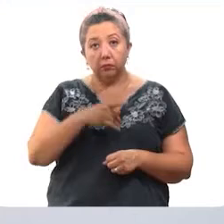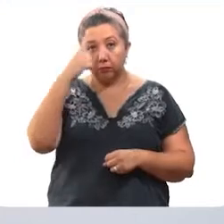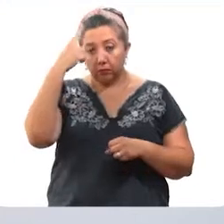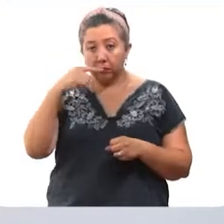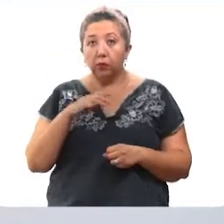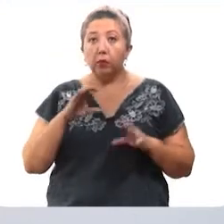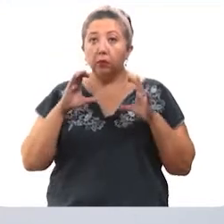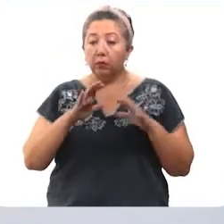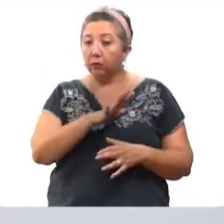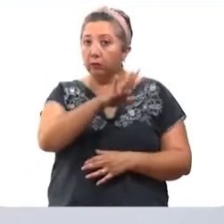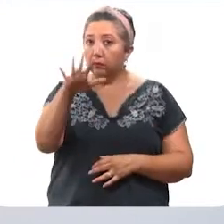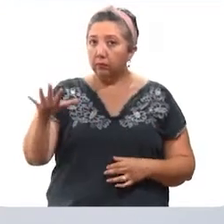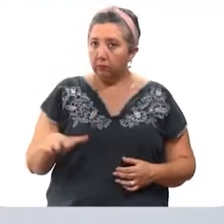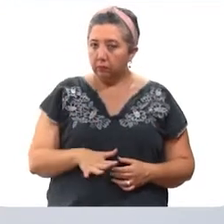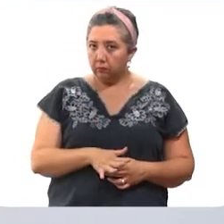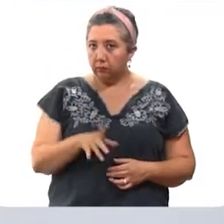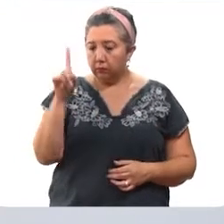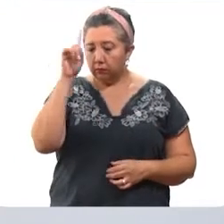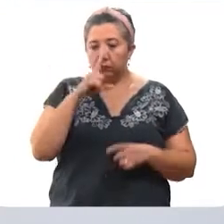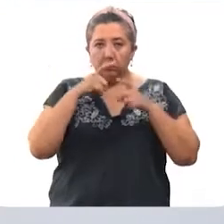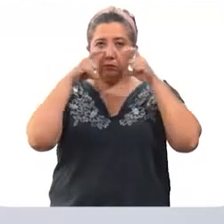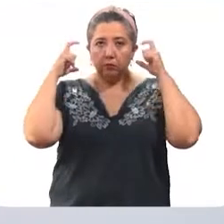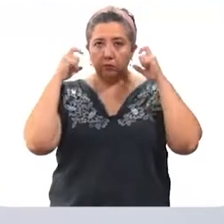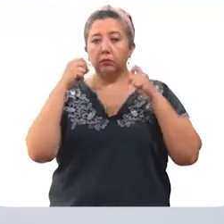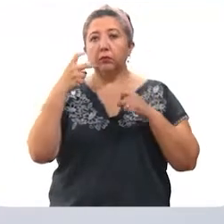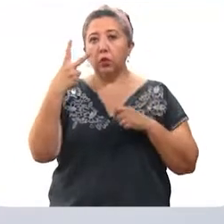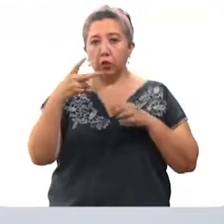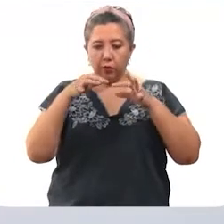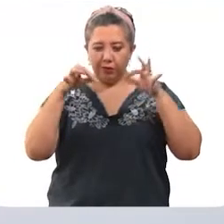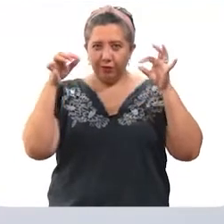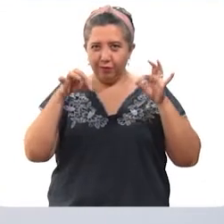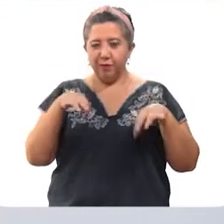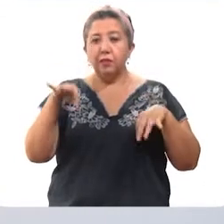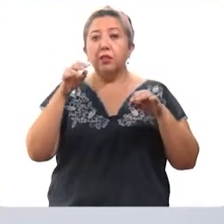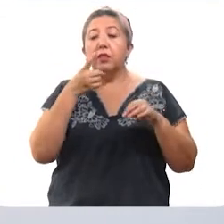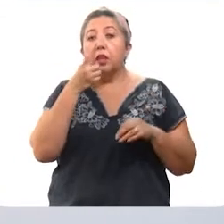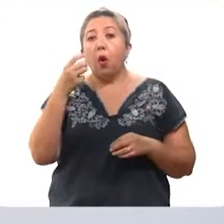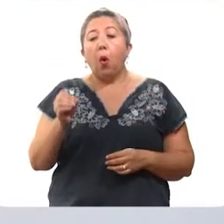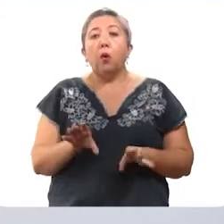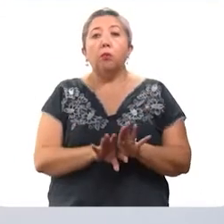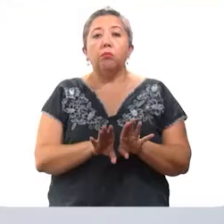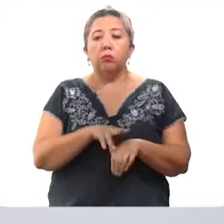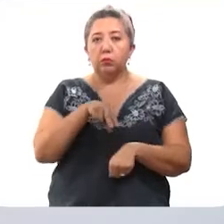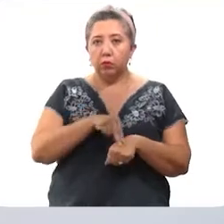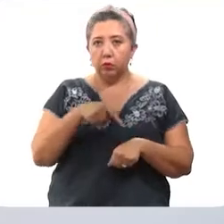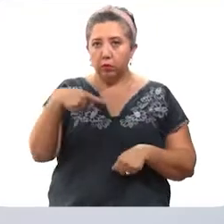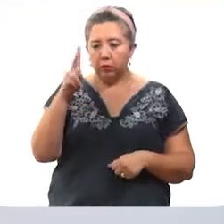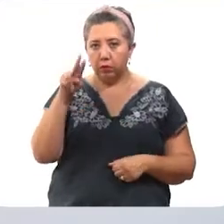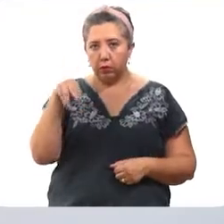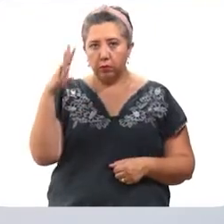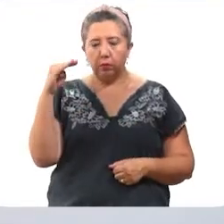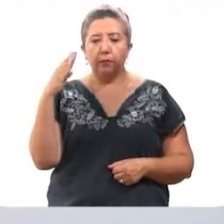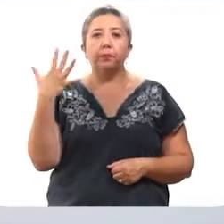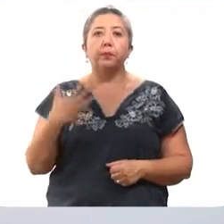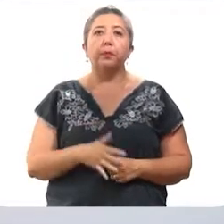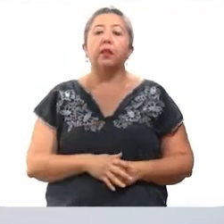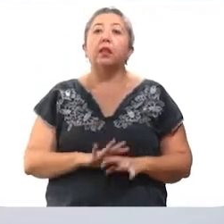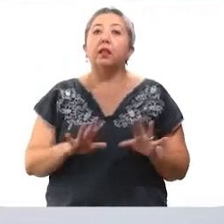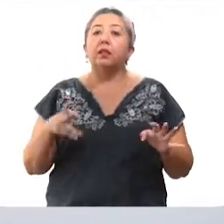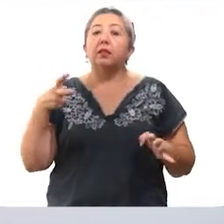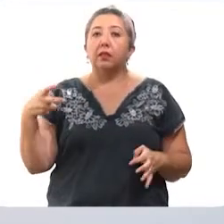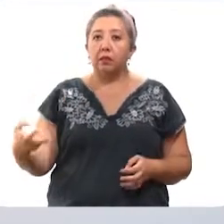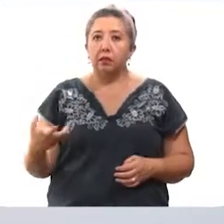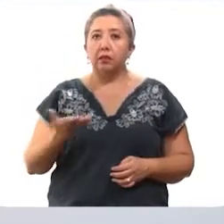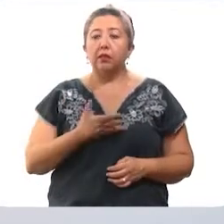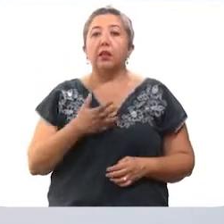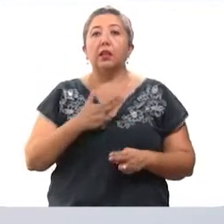para protegernos entre todos, se sugiere el uso de cubrebocas de 2 capas, tricapa o de uso grado médico como el KN95, ya que